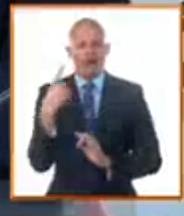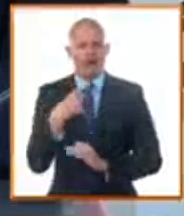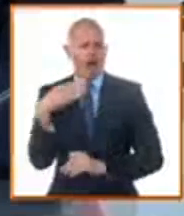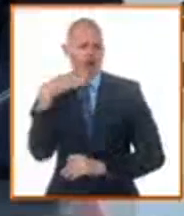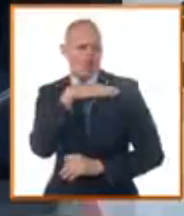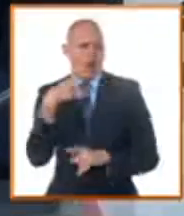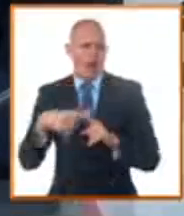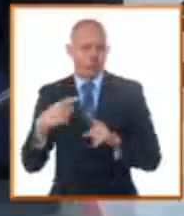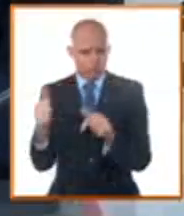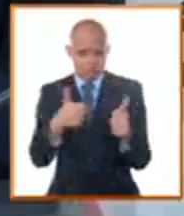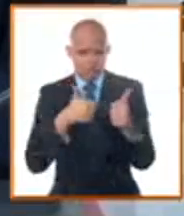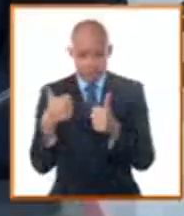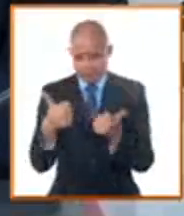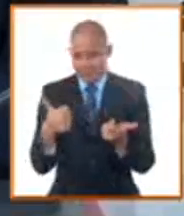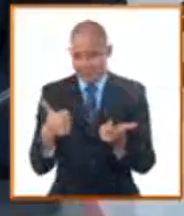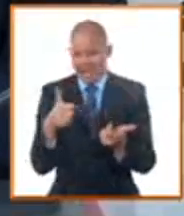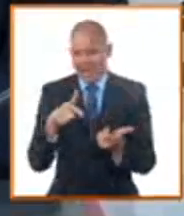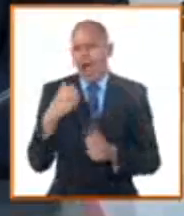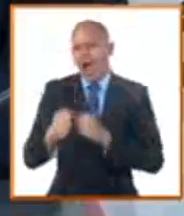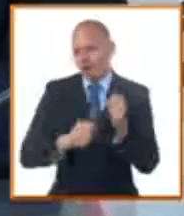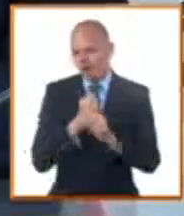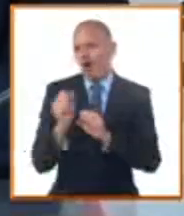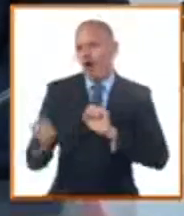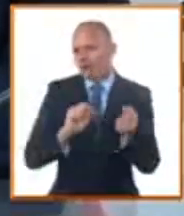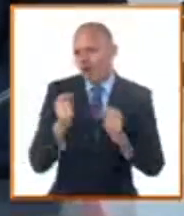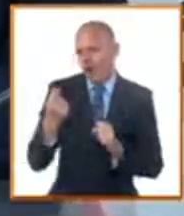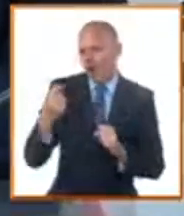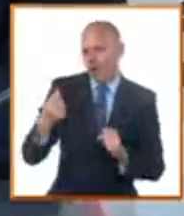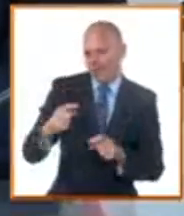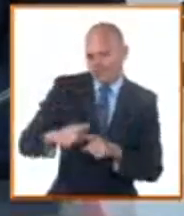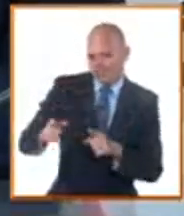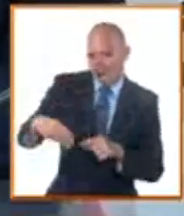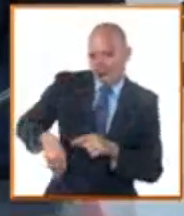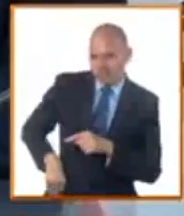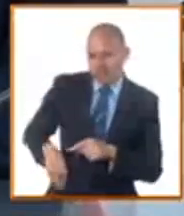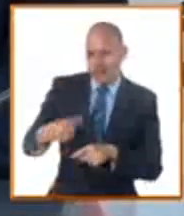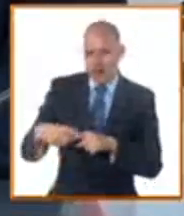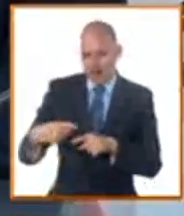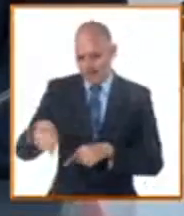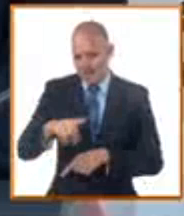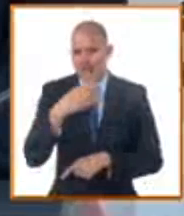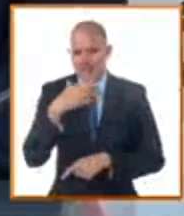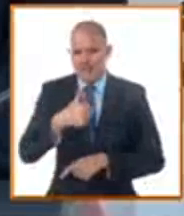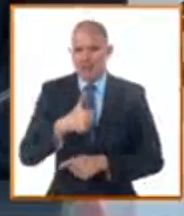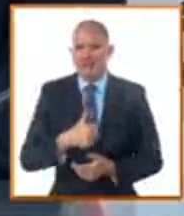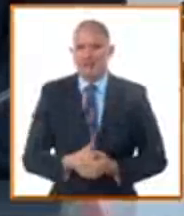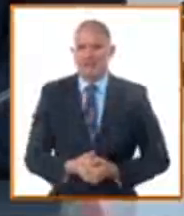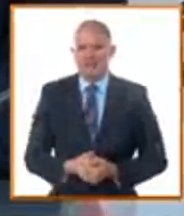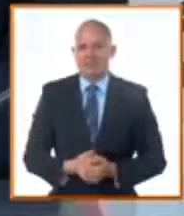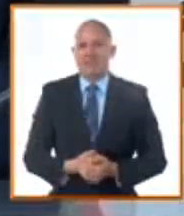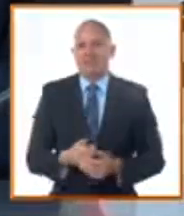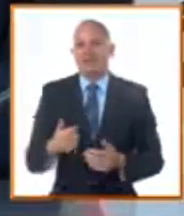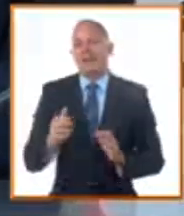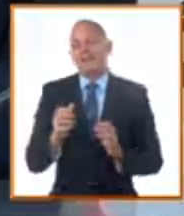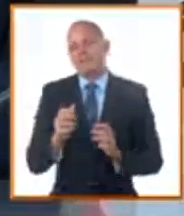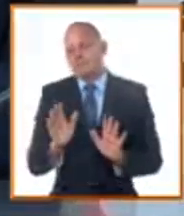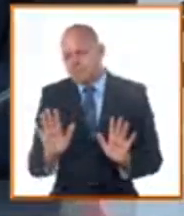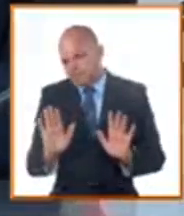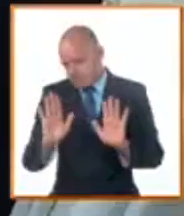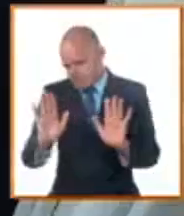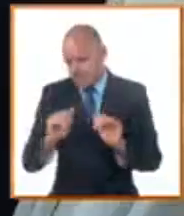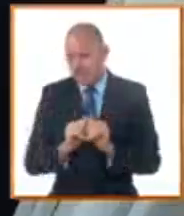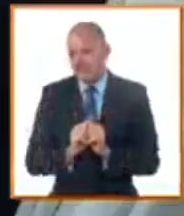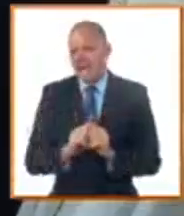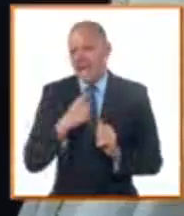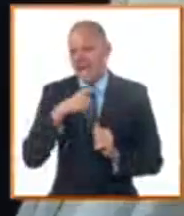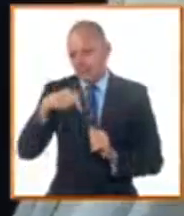tributa al beneficio económico, pero además a la satisfacción y al bienestar de la población. Y si hay dos plataformas